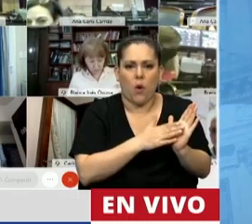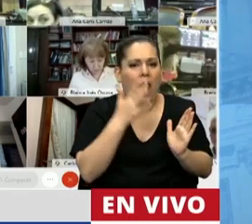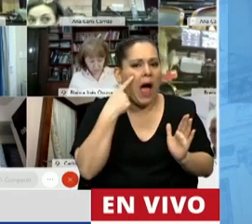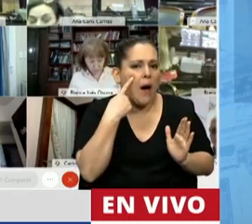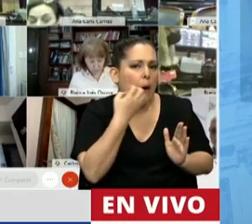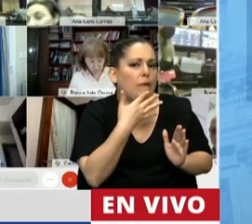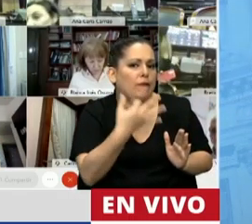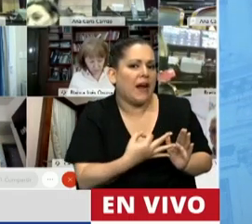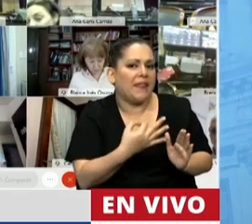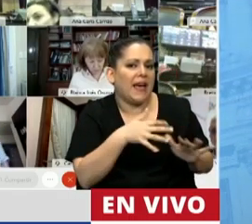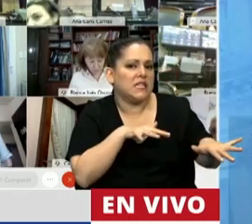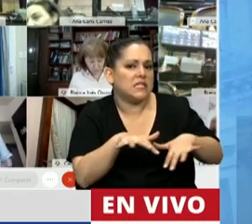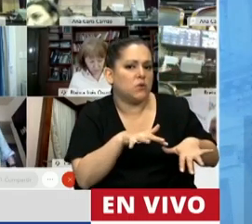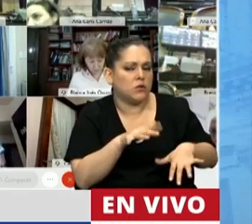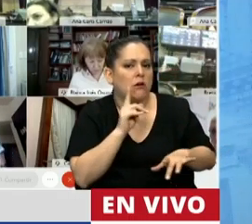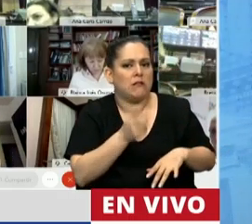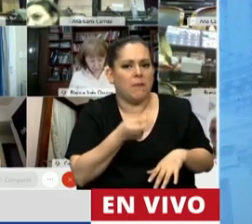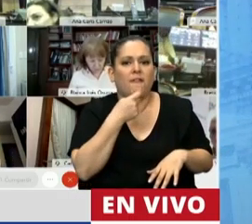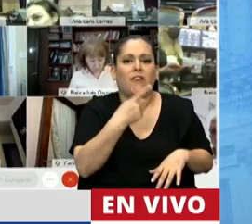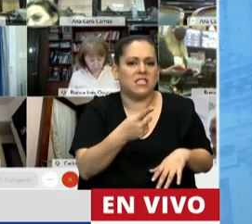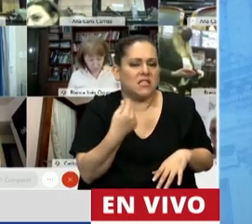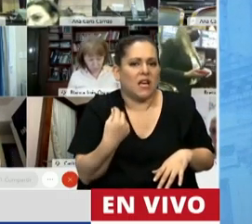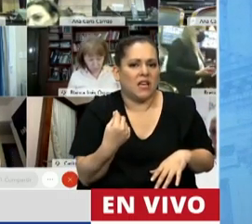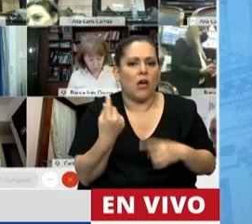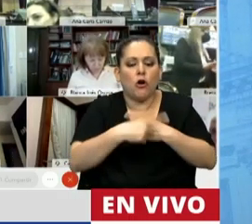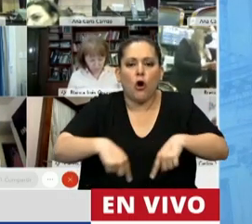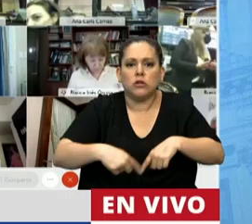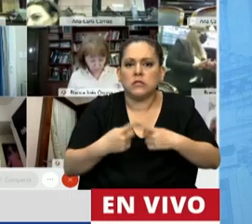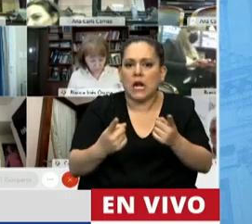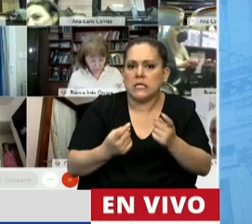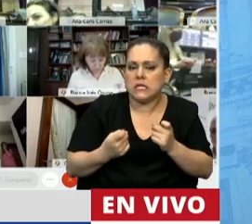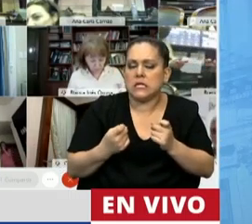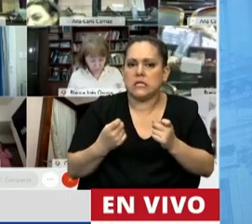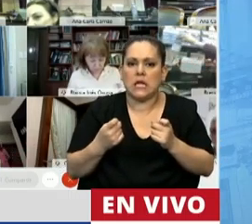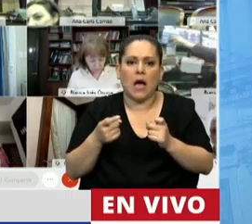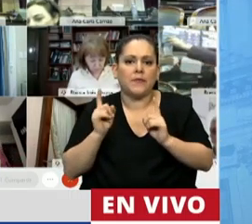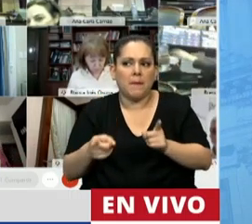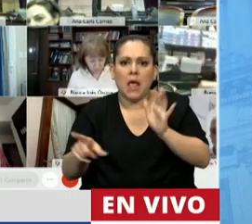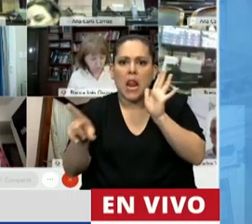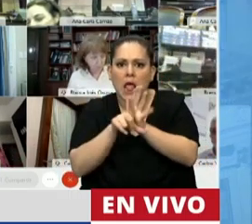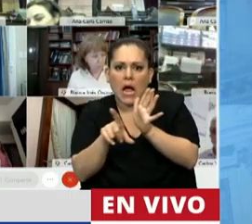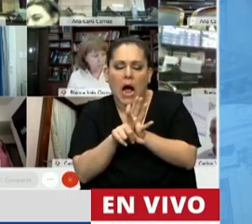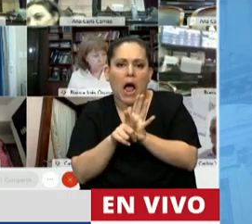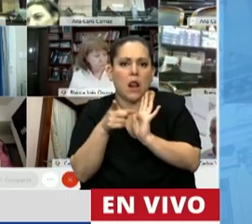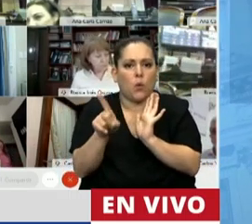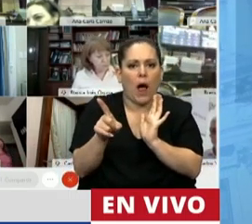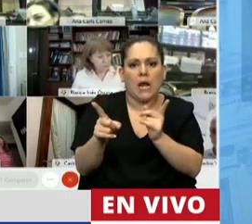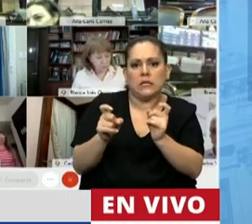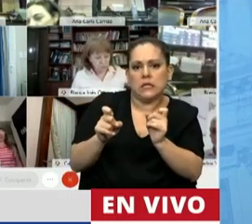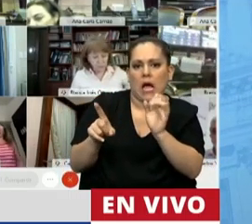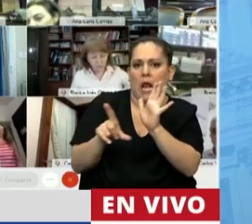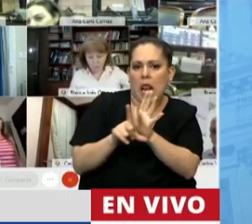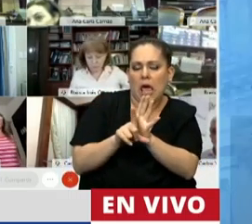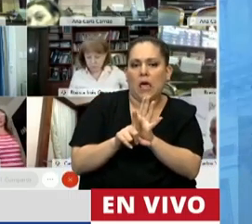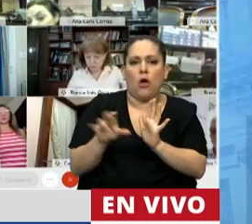como también facilita el planteo de recursos, así como también mecanismos legales, en cuanto a la determinación de